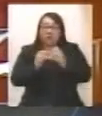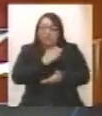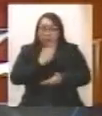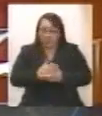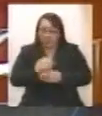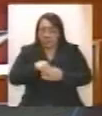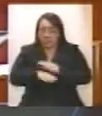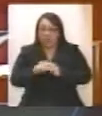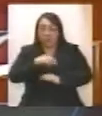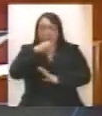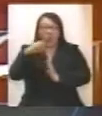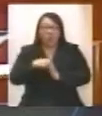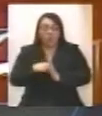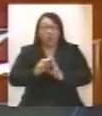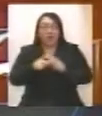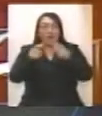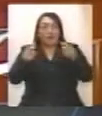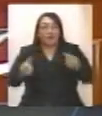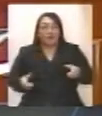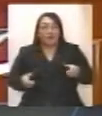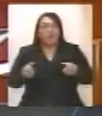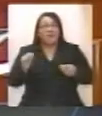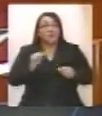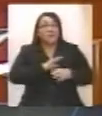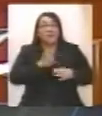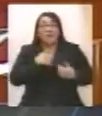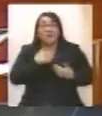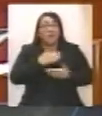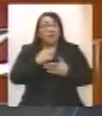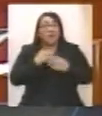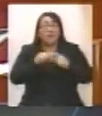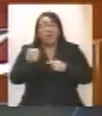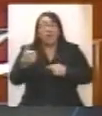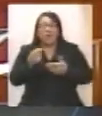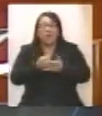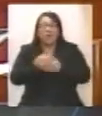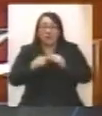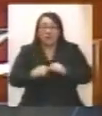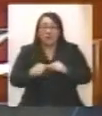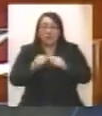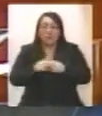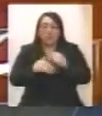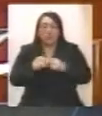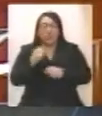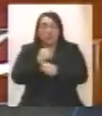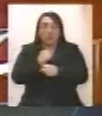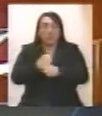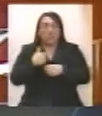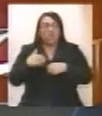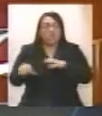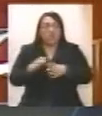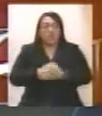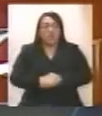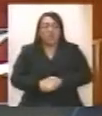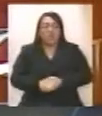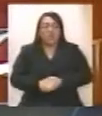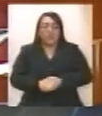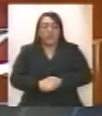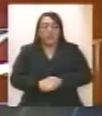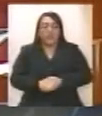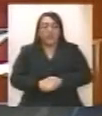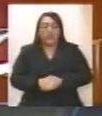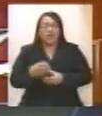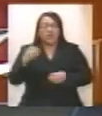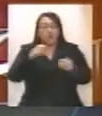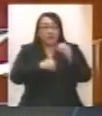conflictos en los proyectos de envergadura sin perjudicar la continuidad de la ejecución. Se